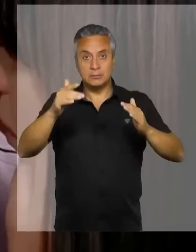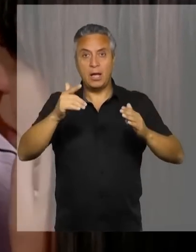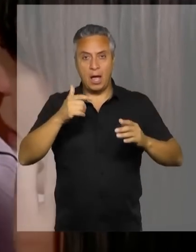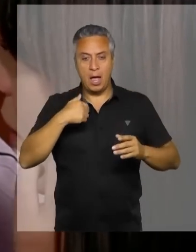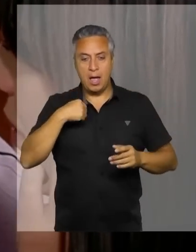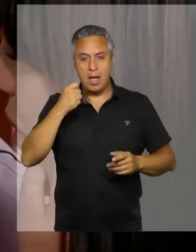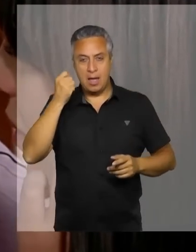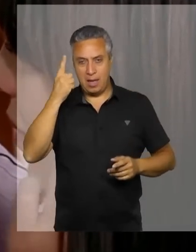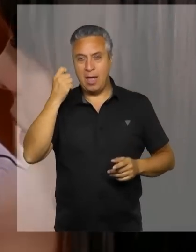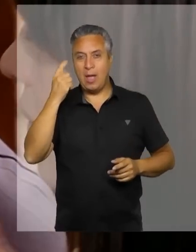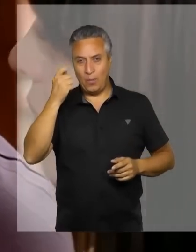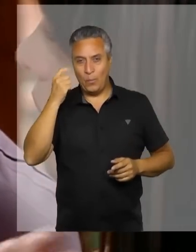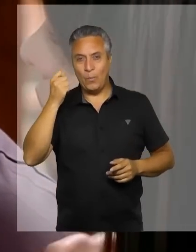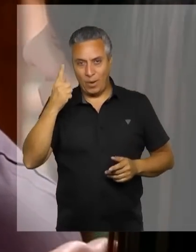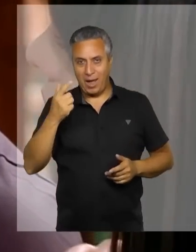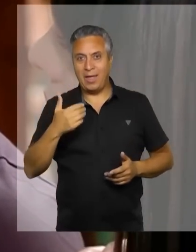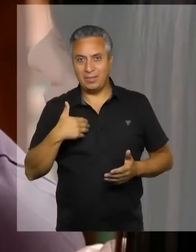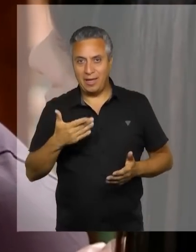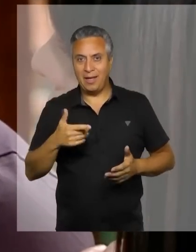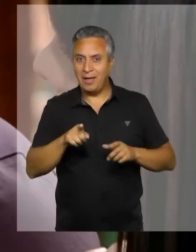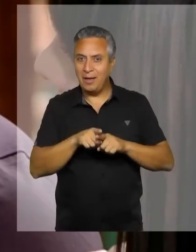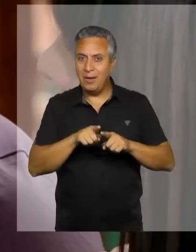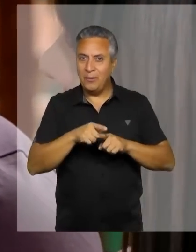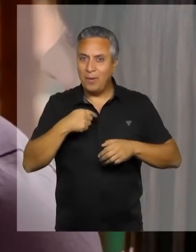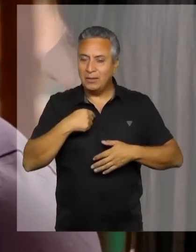cuenta. Y le dan ganas de